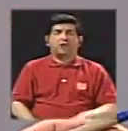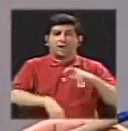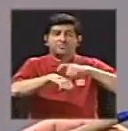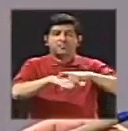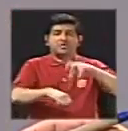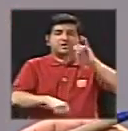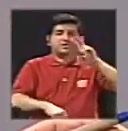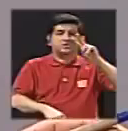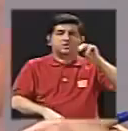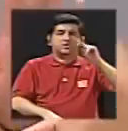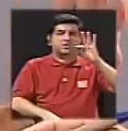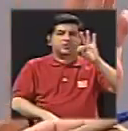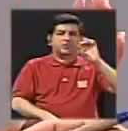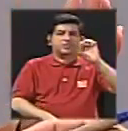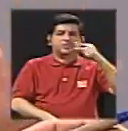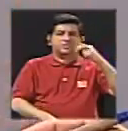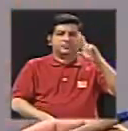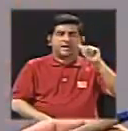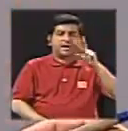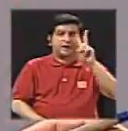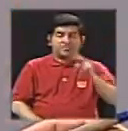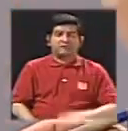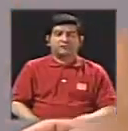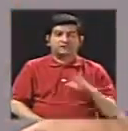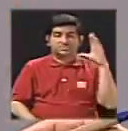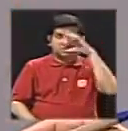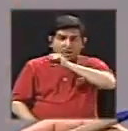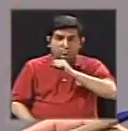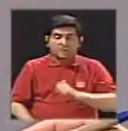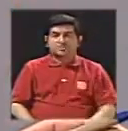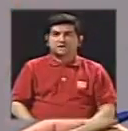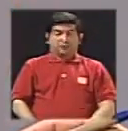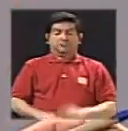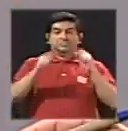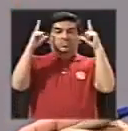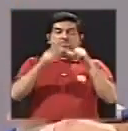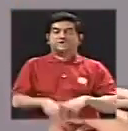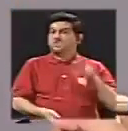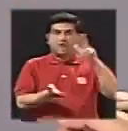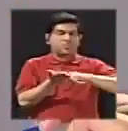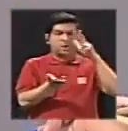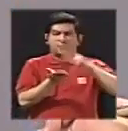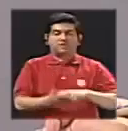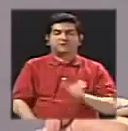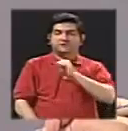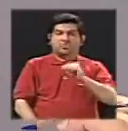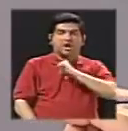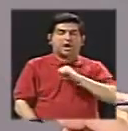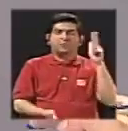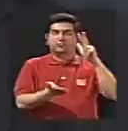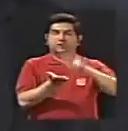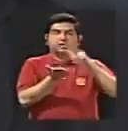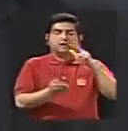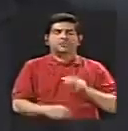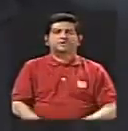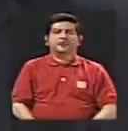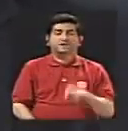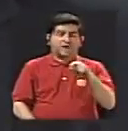2 se topan con la sorpresa de que no estaban avalados por la autoridad presupuestaria y lo rechazó.